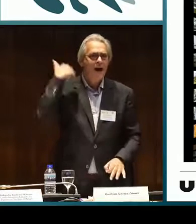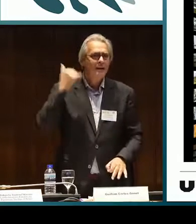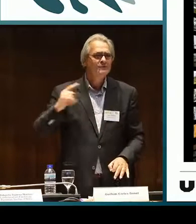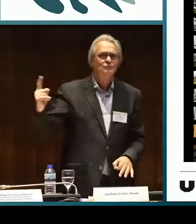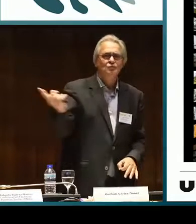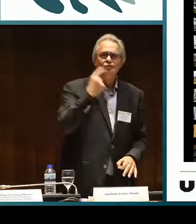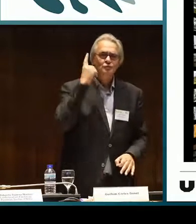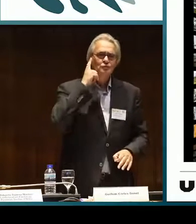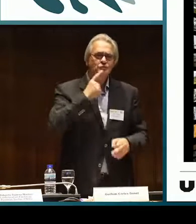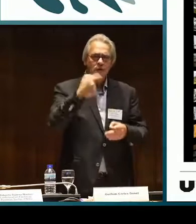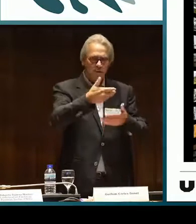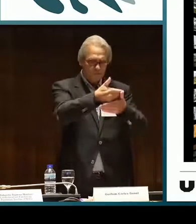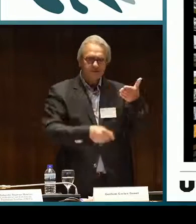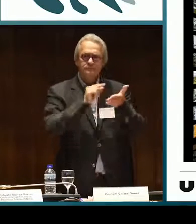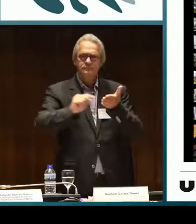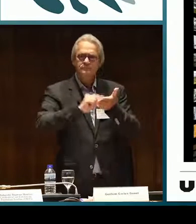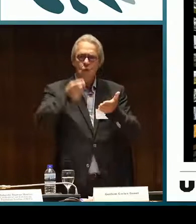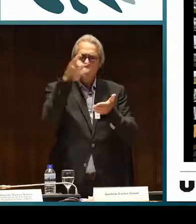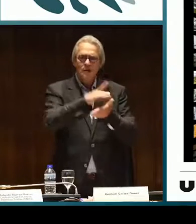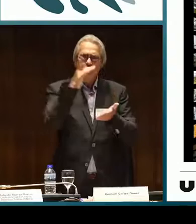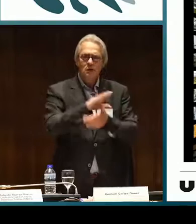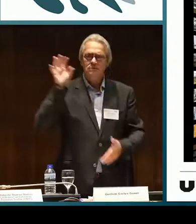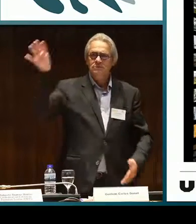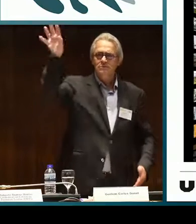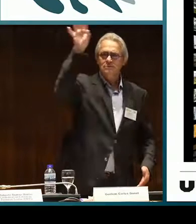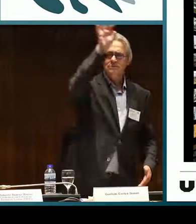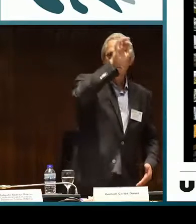mundo. Y antes,